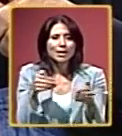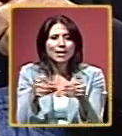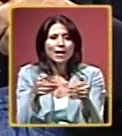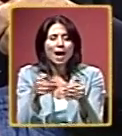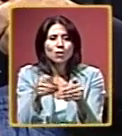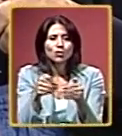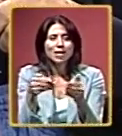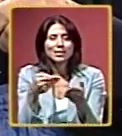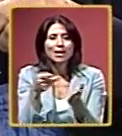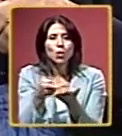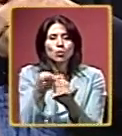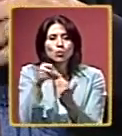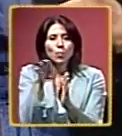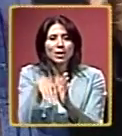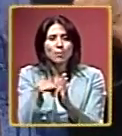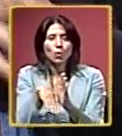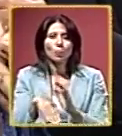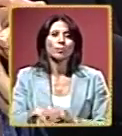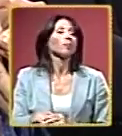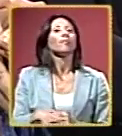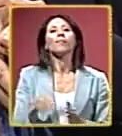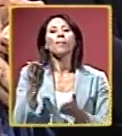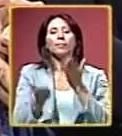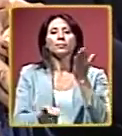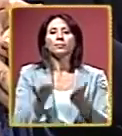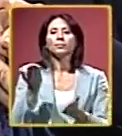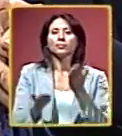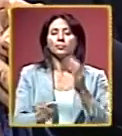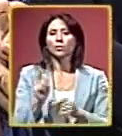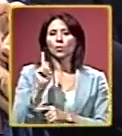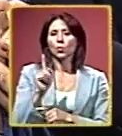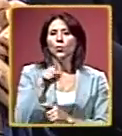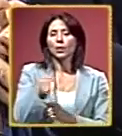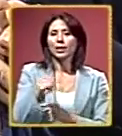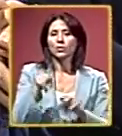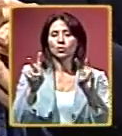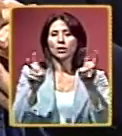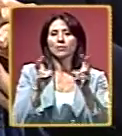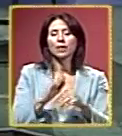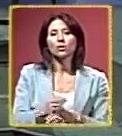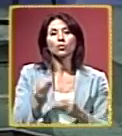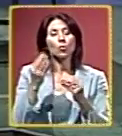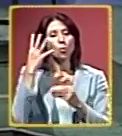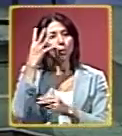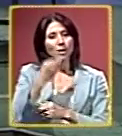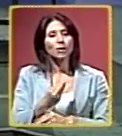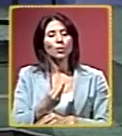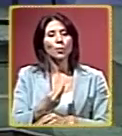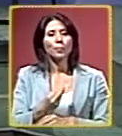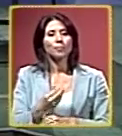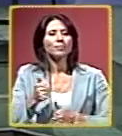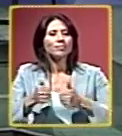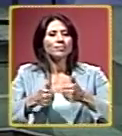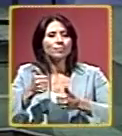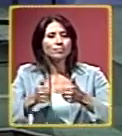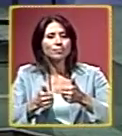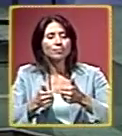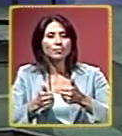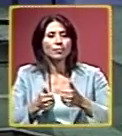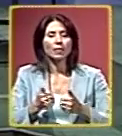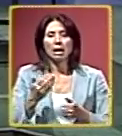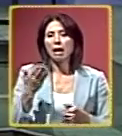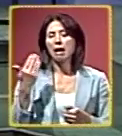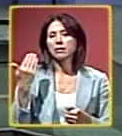mínimo. Tal vez, don Fernando, uno de esos aspectos que es muy bonito es